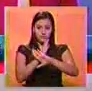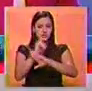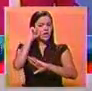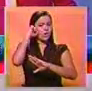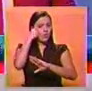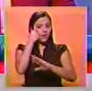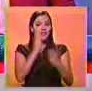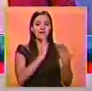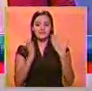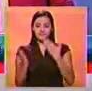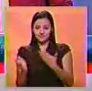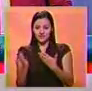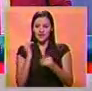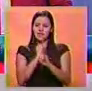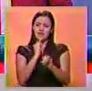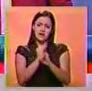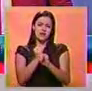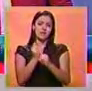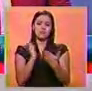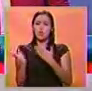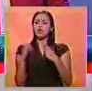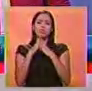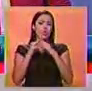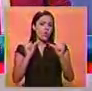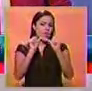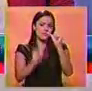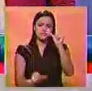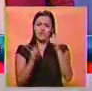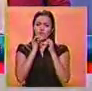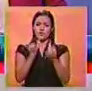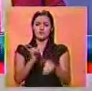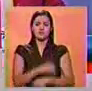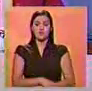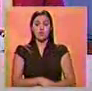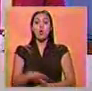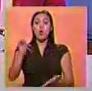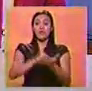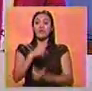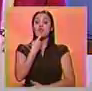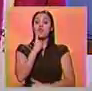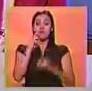Recuerden, noticierovenevision.net, para que encuentren todas nuestras informaciones. Al regreso, Eduardo